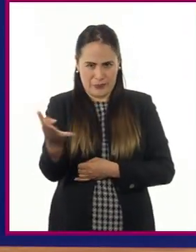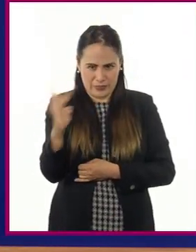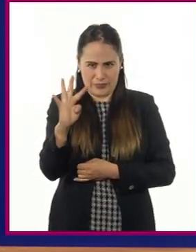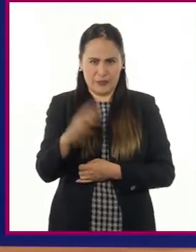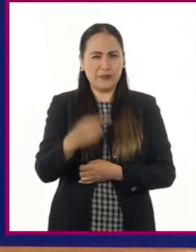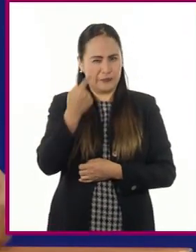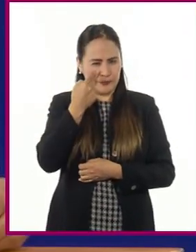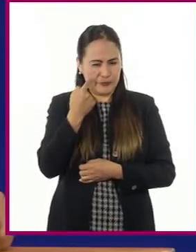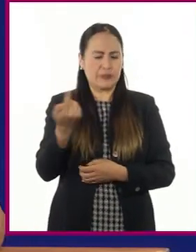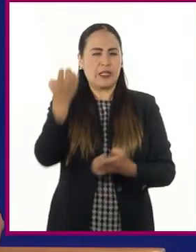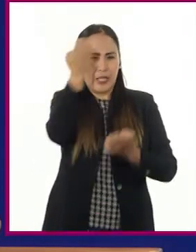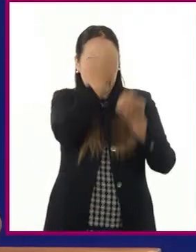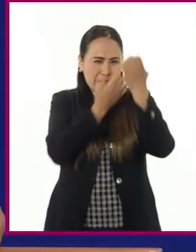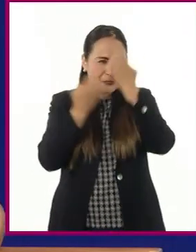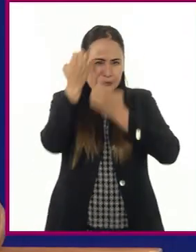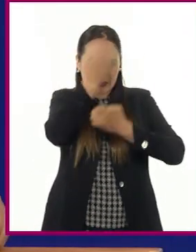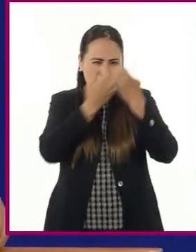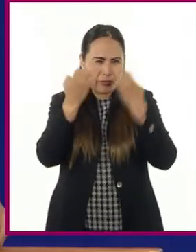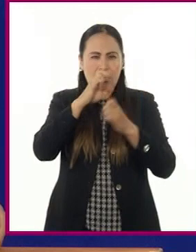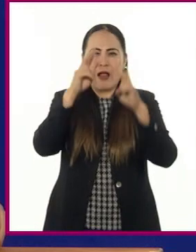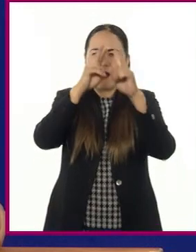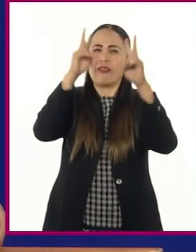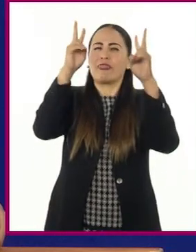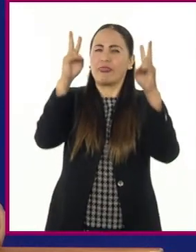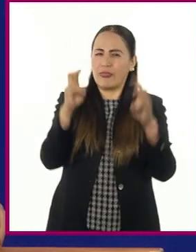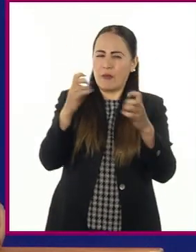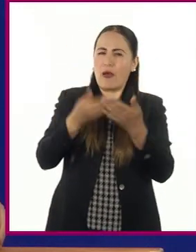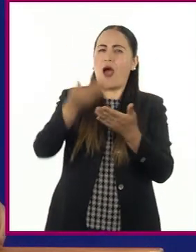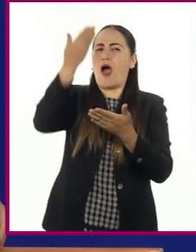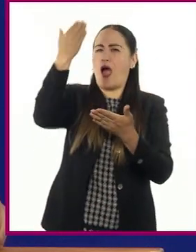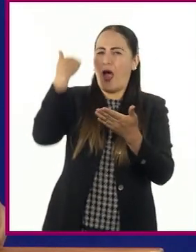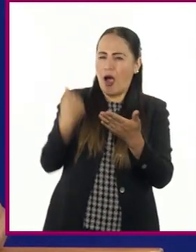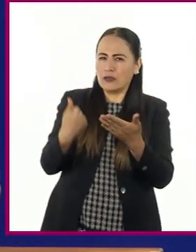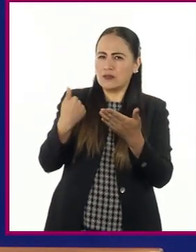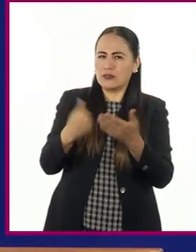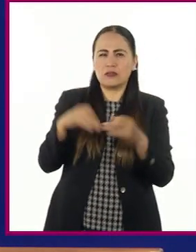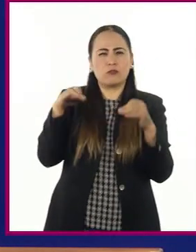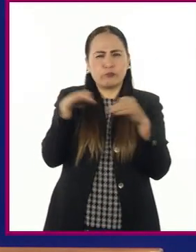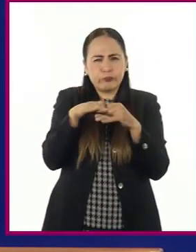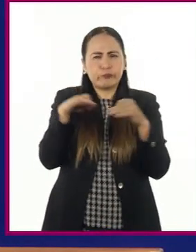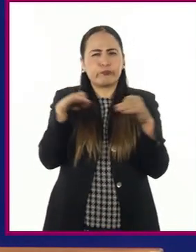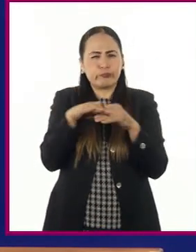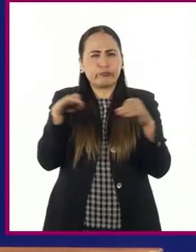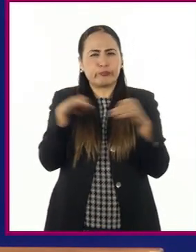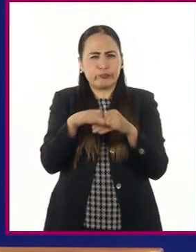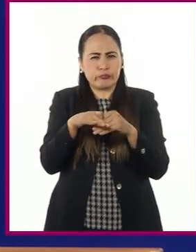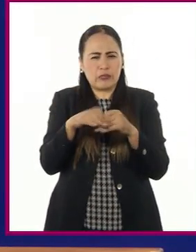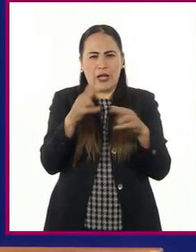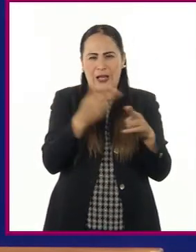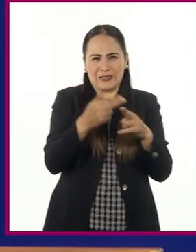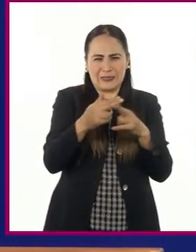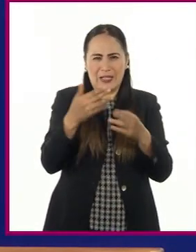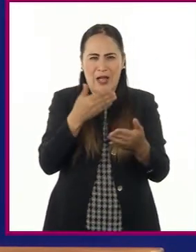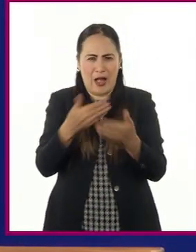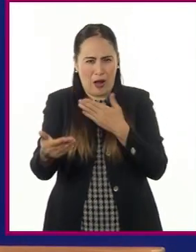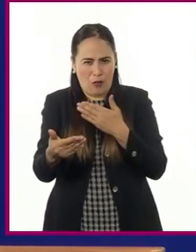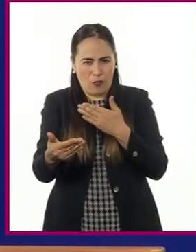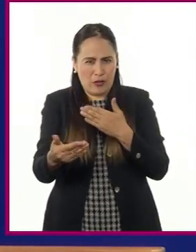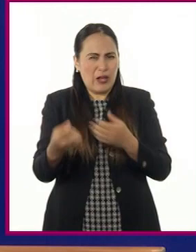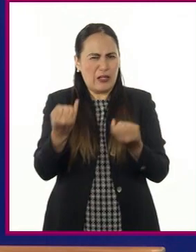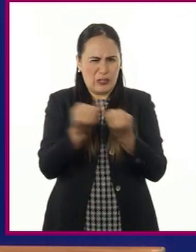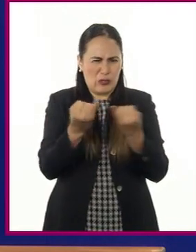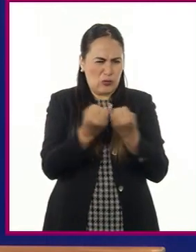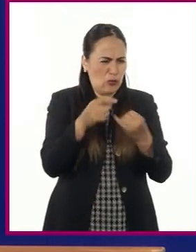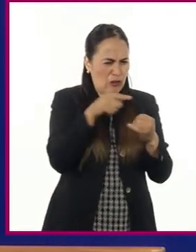si analizamos un tema recurrente en la vida del ser humano y comparamos su manifestación en